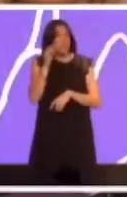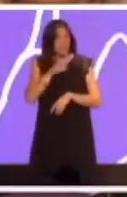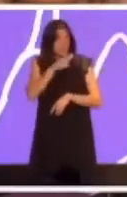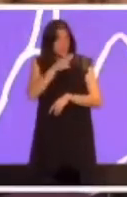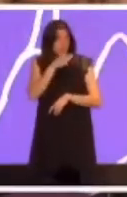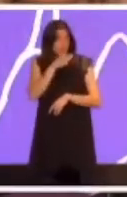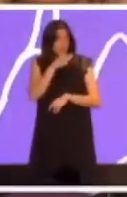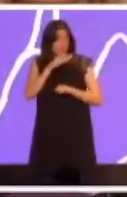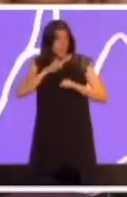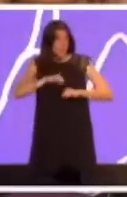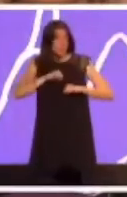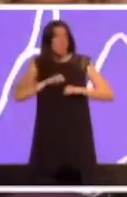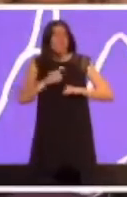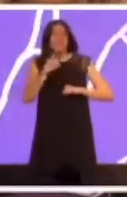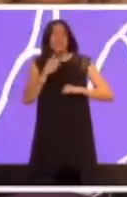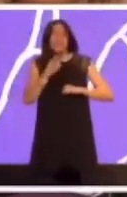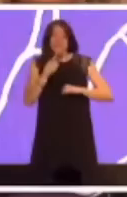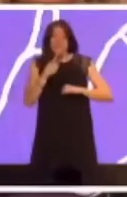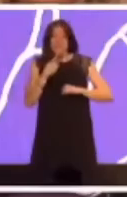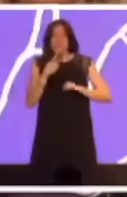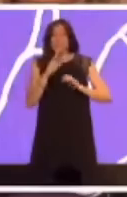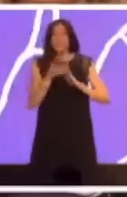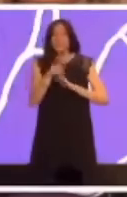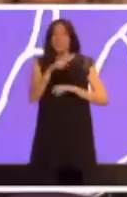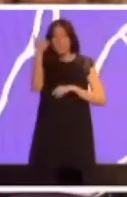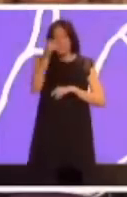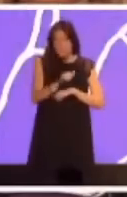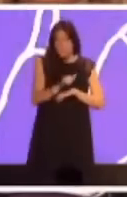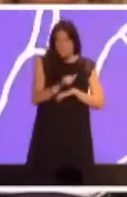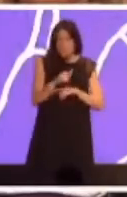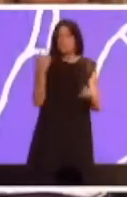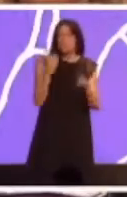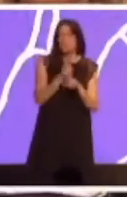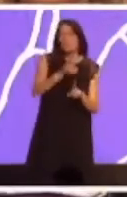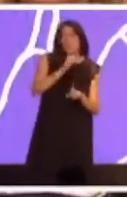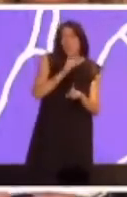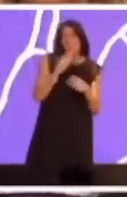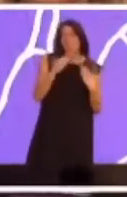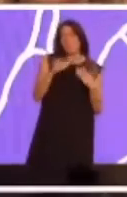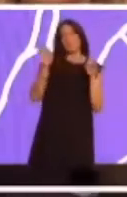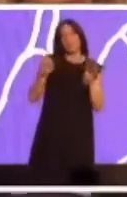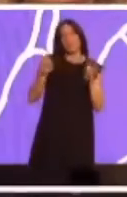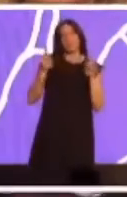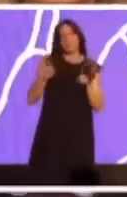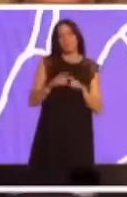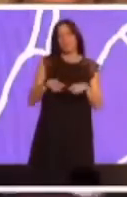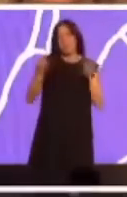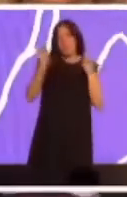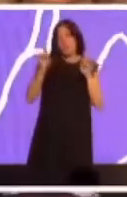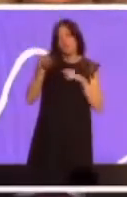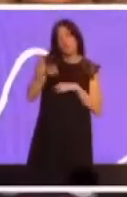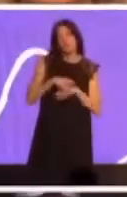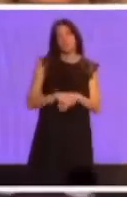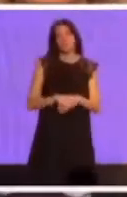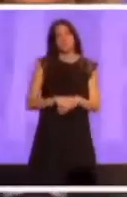dicen el machismo se combate con educación con educación